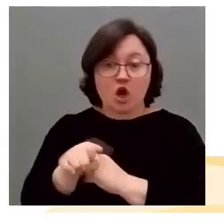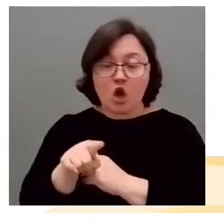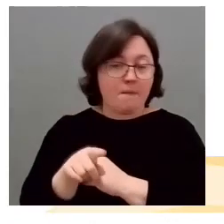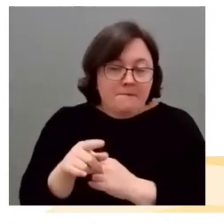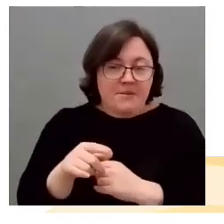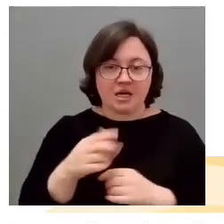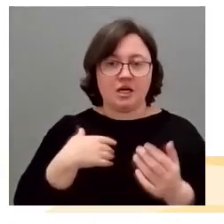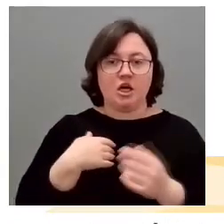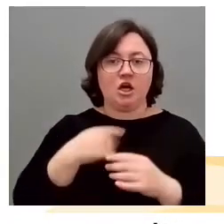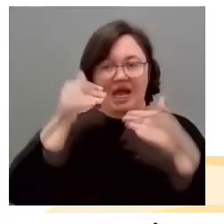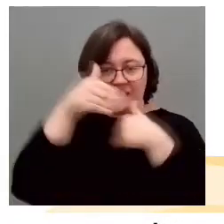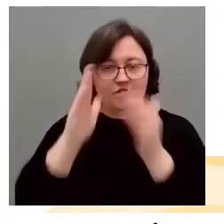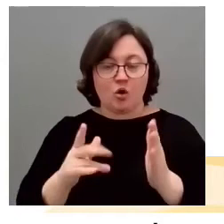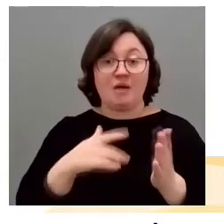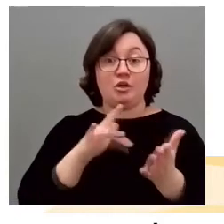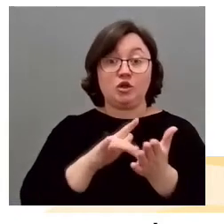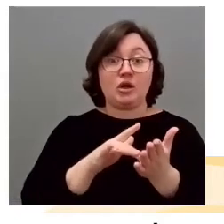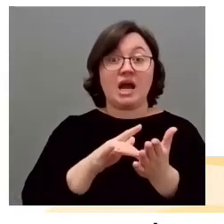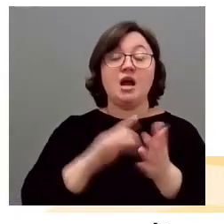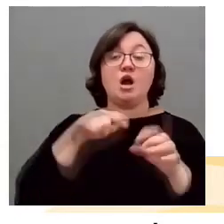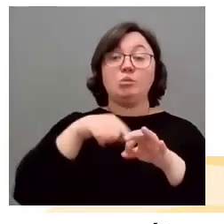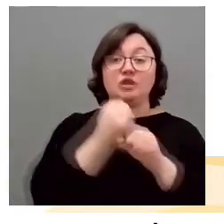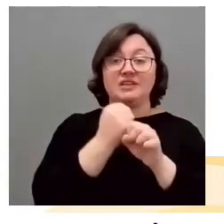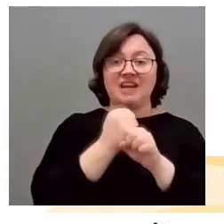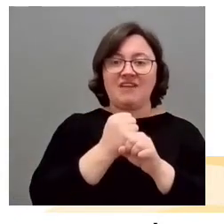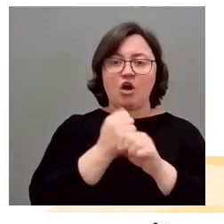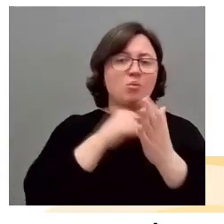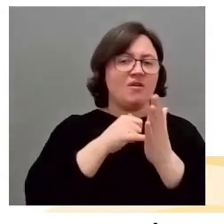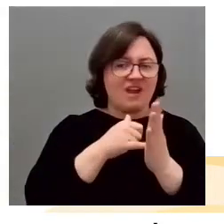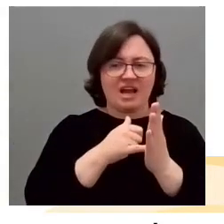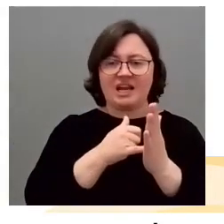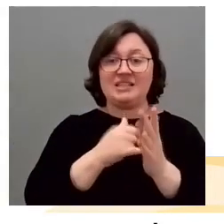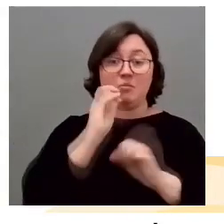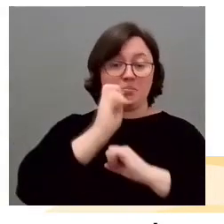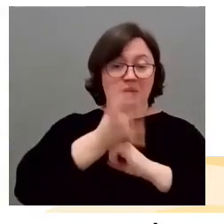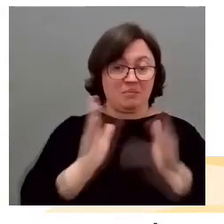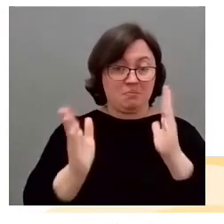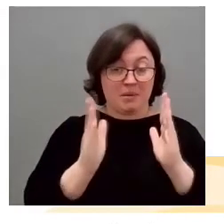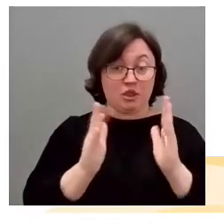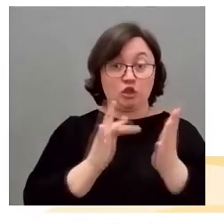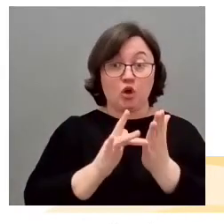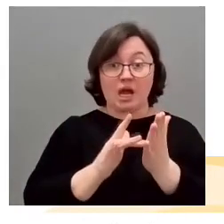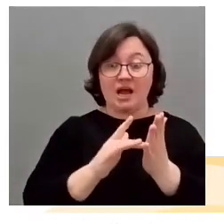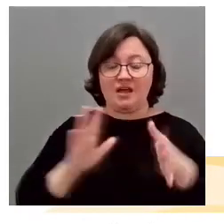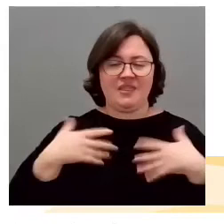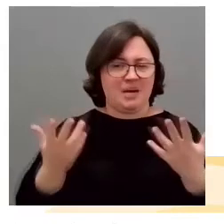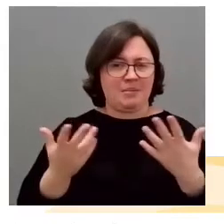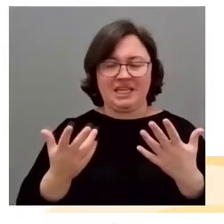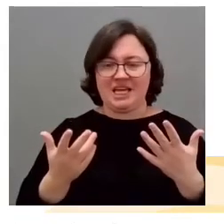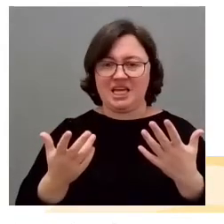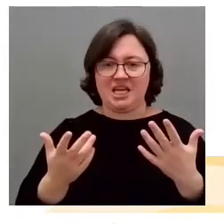sectores vulnerables ante la pandemia, puestos de trabajo muy frágiles y muy débiles en la pandemia, y que ha venido una